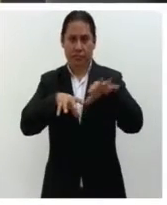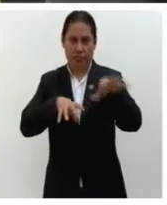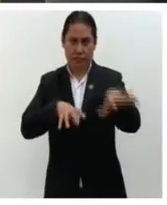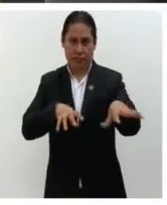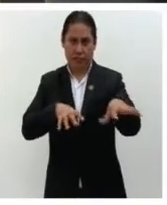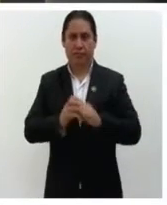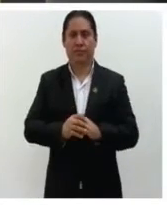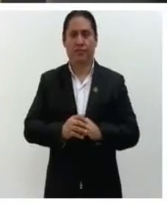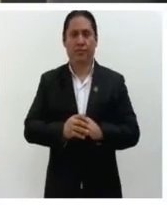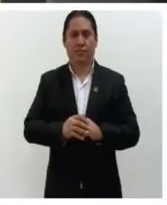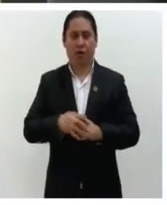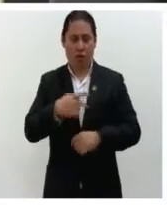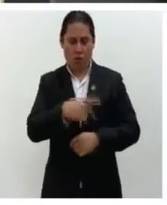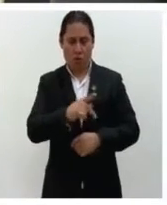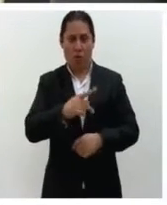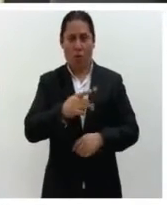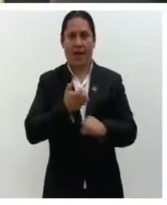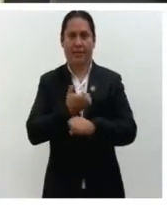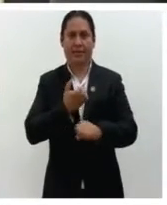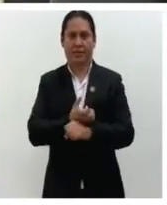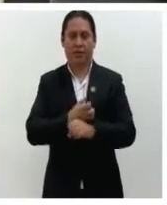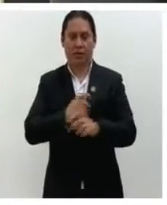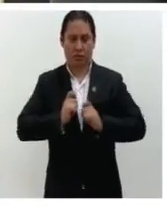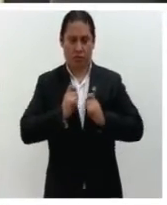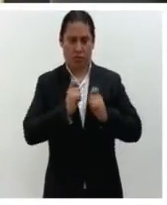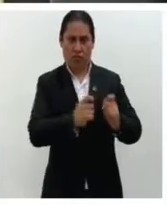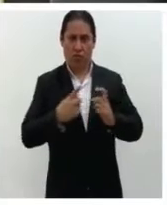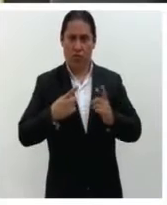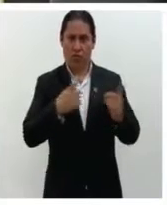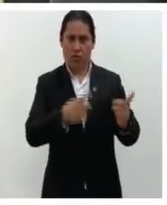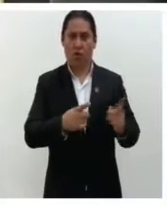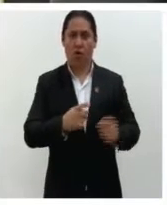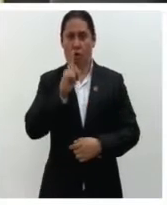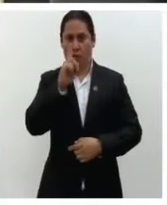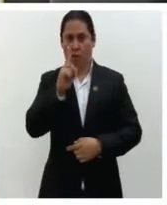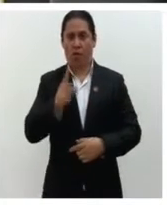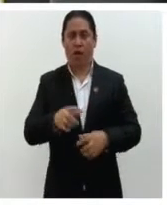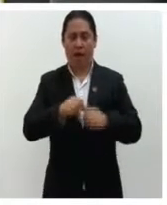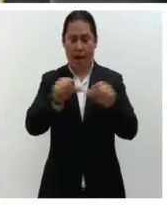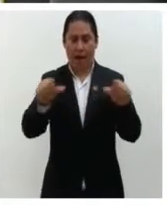del patrimonio estatal y a donación de una superficie de